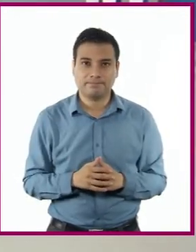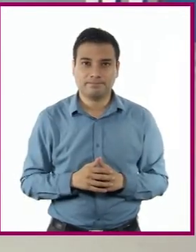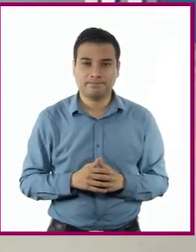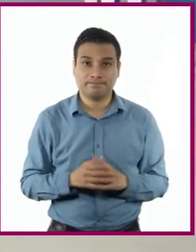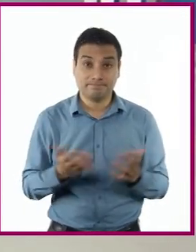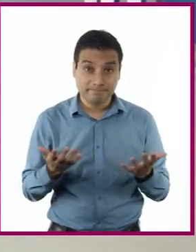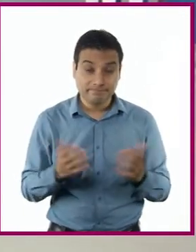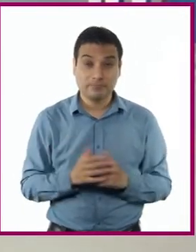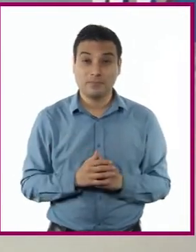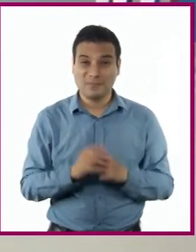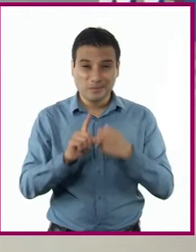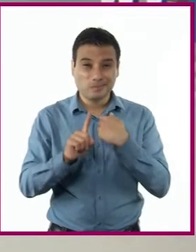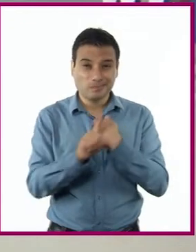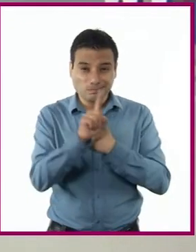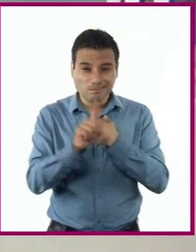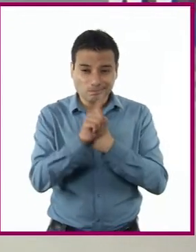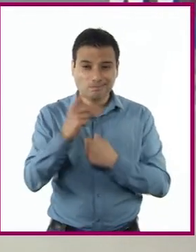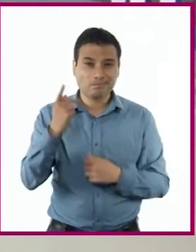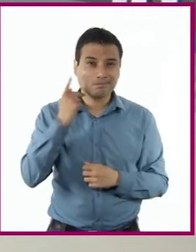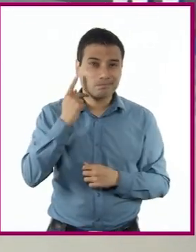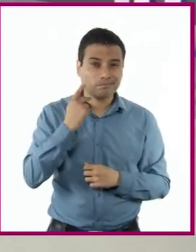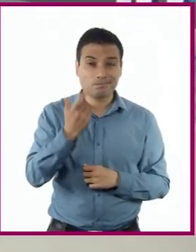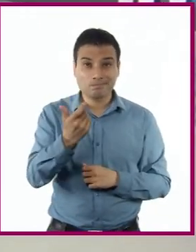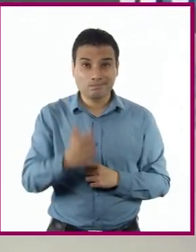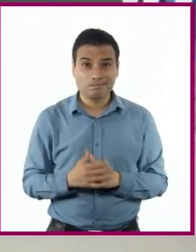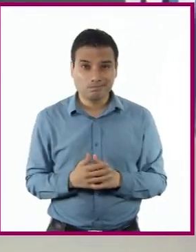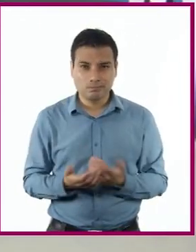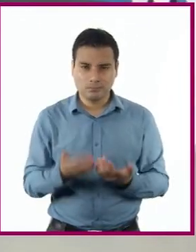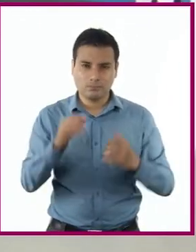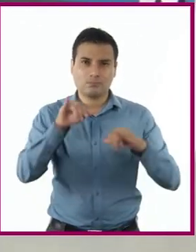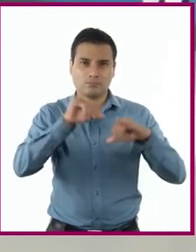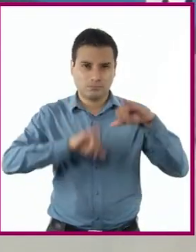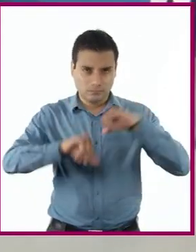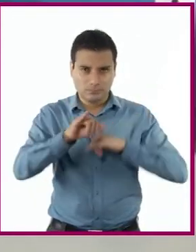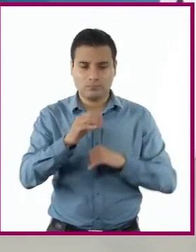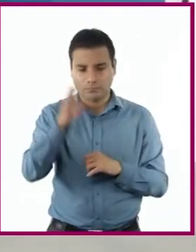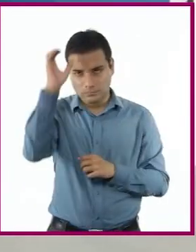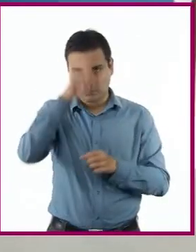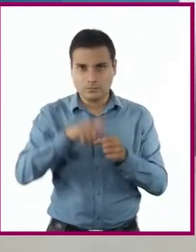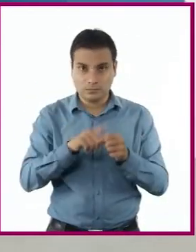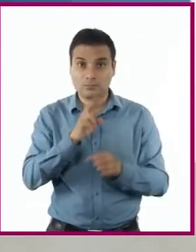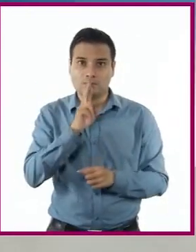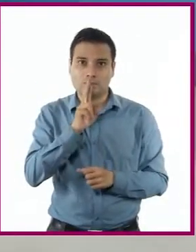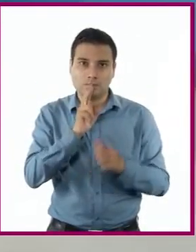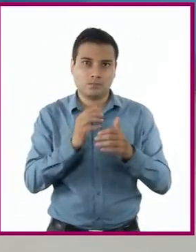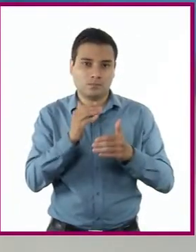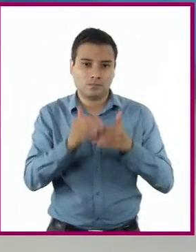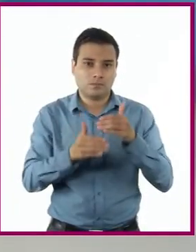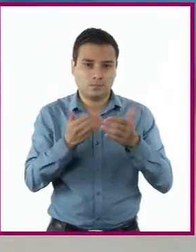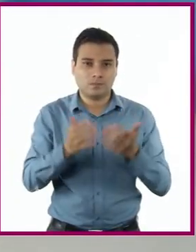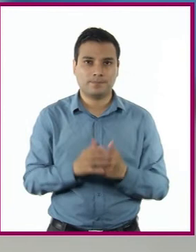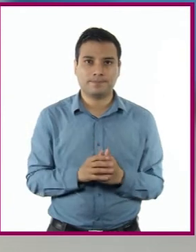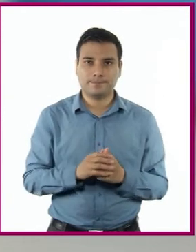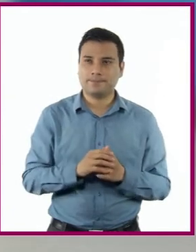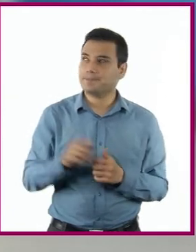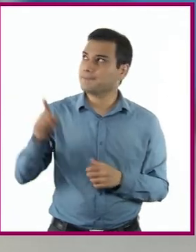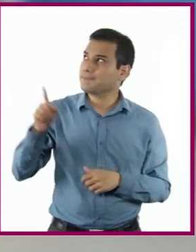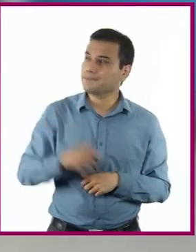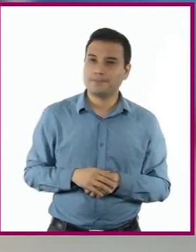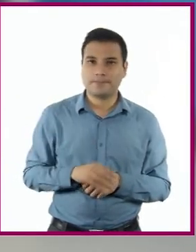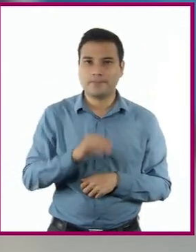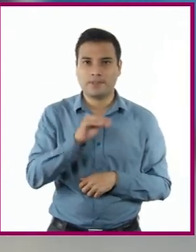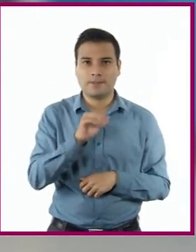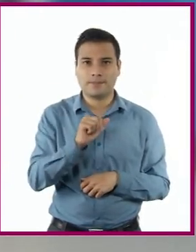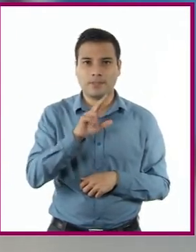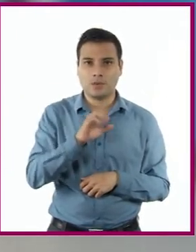pesar de las crisis políticas y económicas, la ciencia y la cultura se consolidaron en este periodo. Mario Molina ganó el Premio Nobel